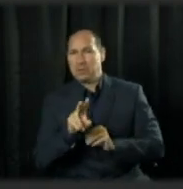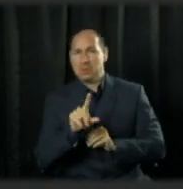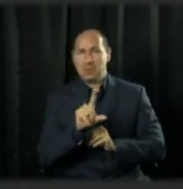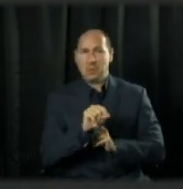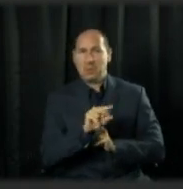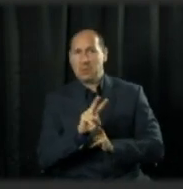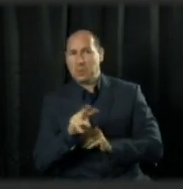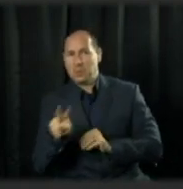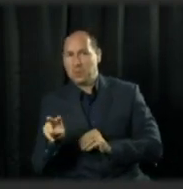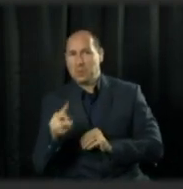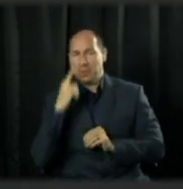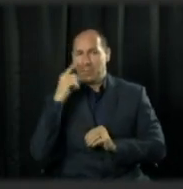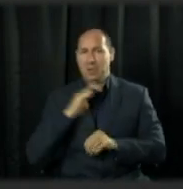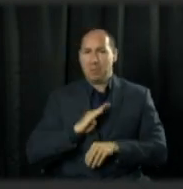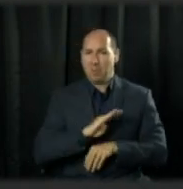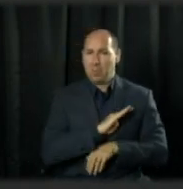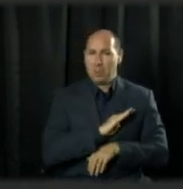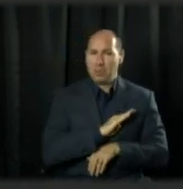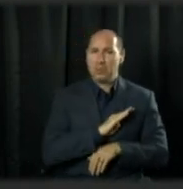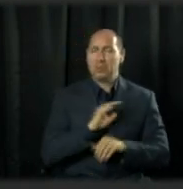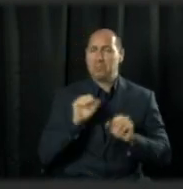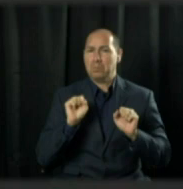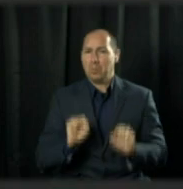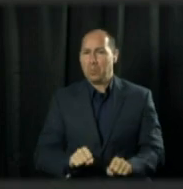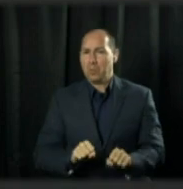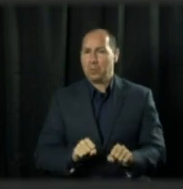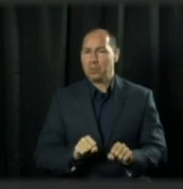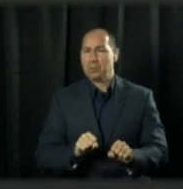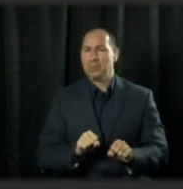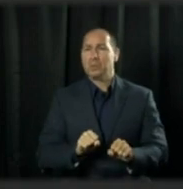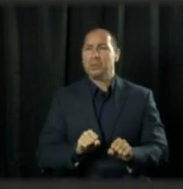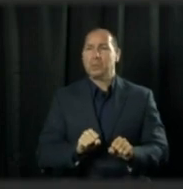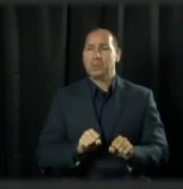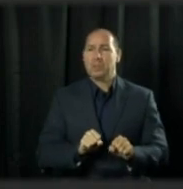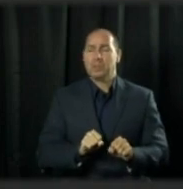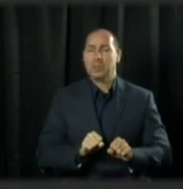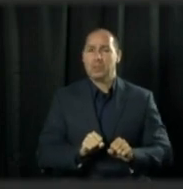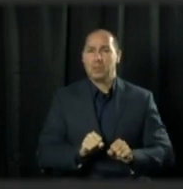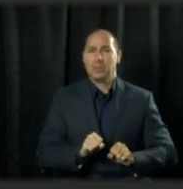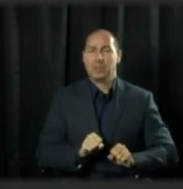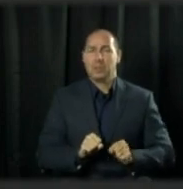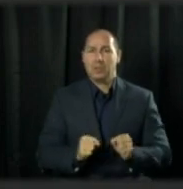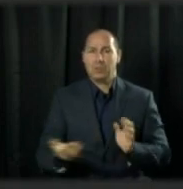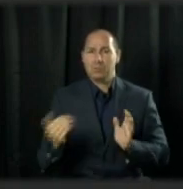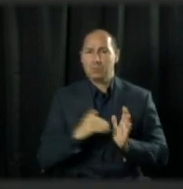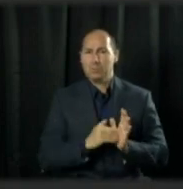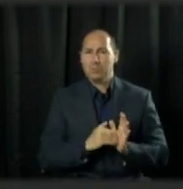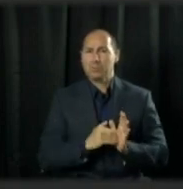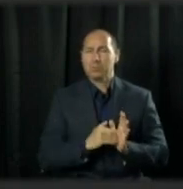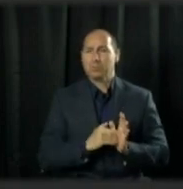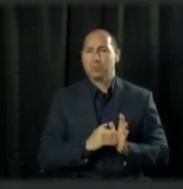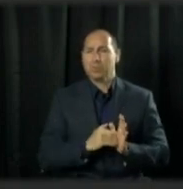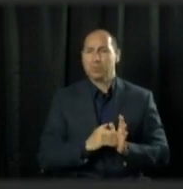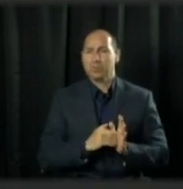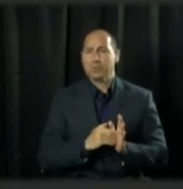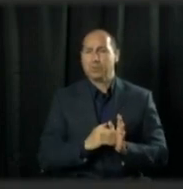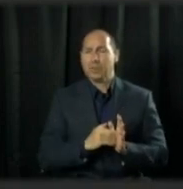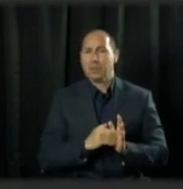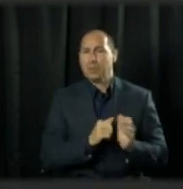para que usted, que la Junta pueda decirle o pedir a la Corte nuevamente